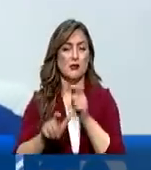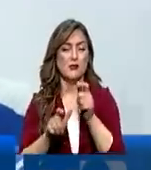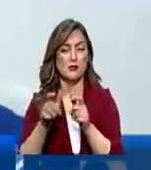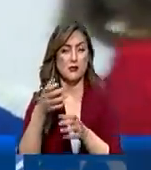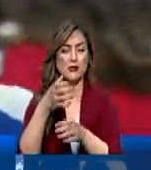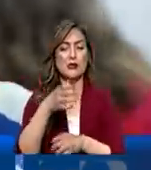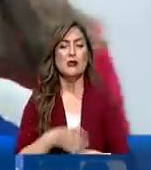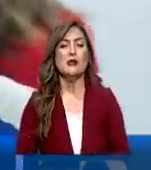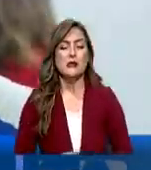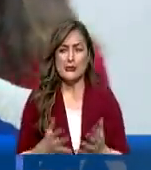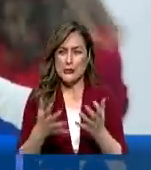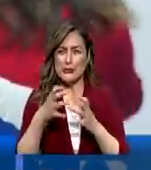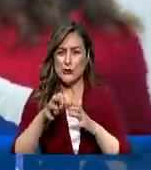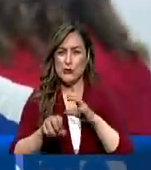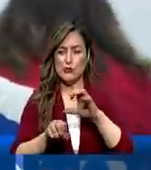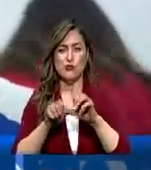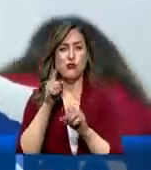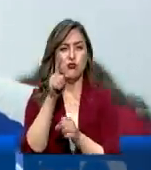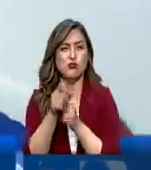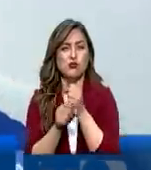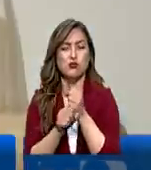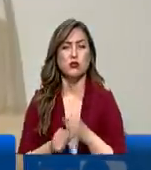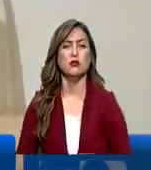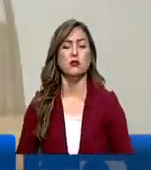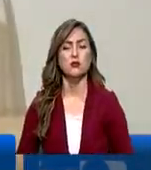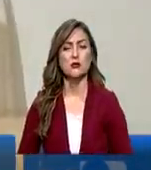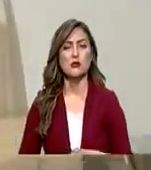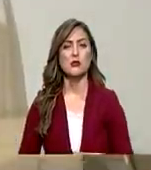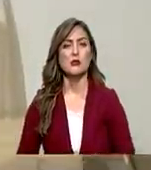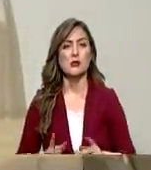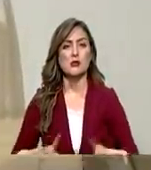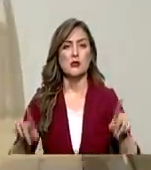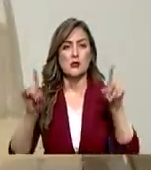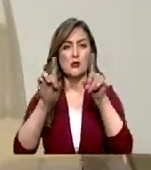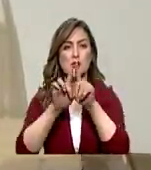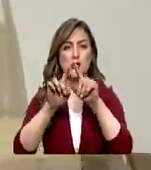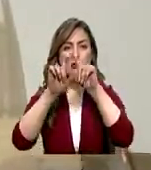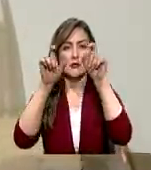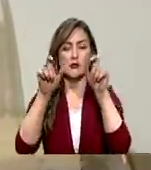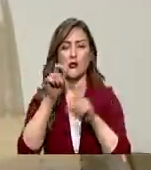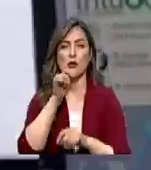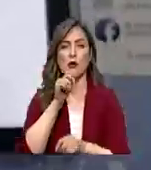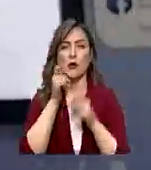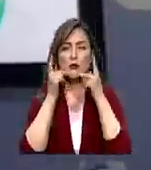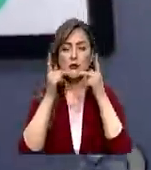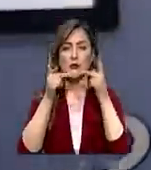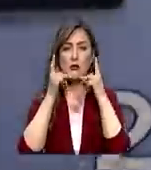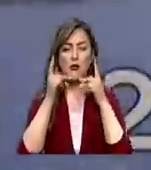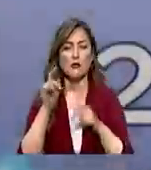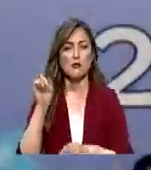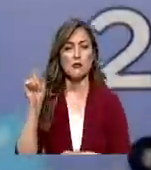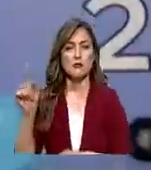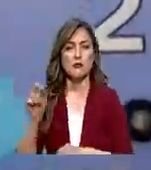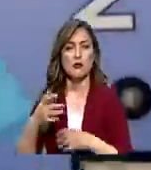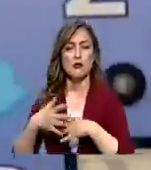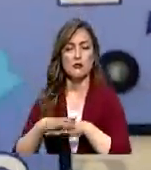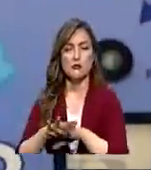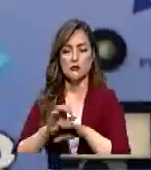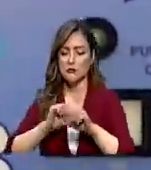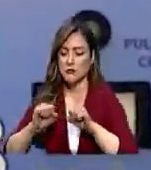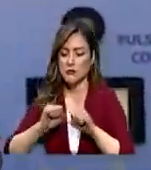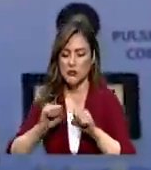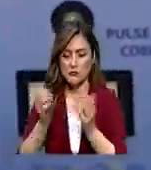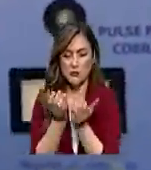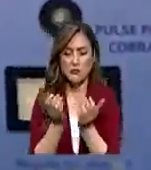captar alrededor de un año aproximadamente. Según datos que maneja la empresa pública metropolitana de gestión integral de residuos